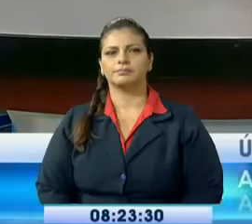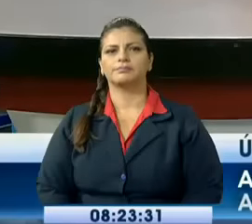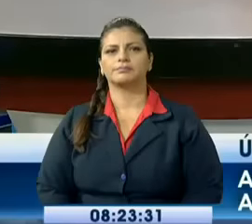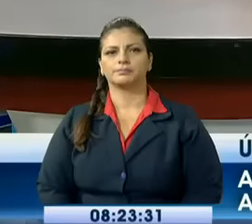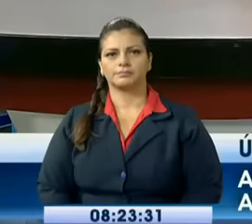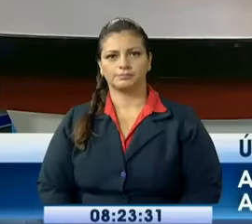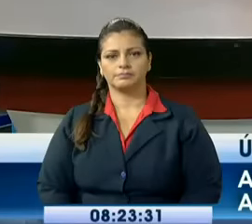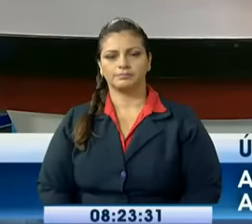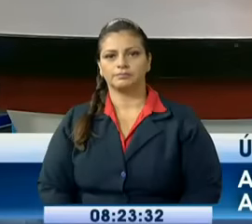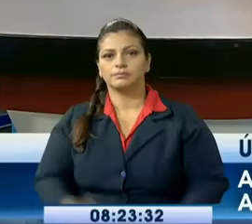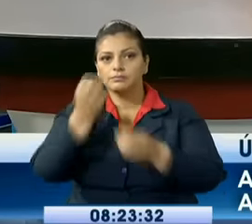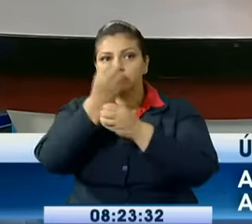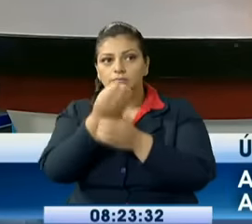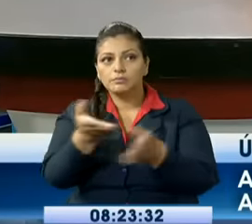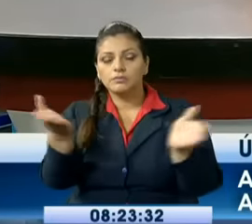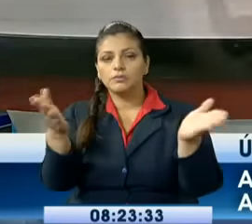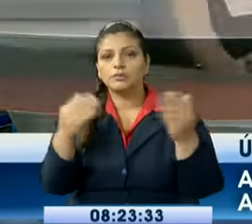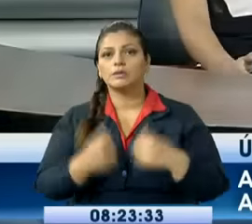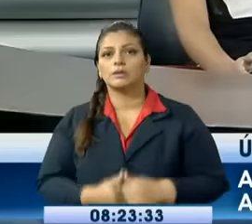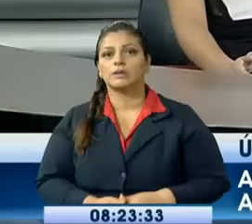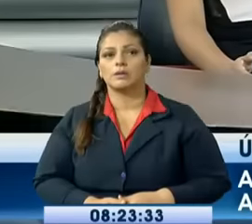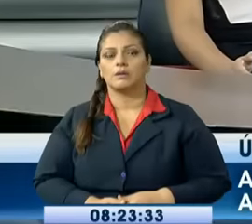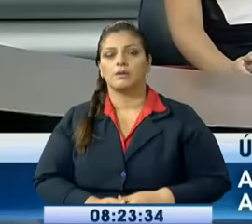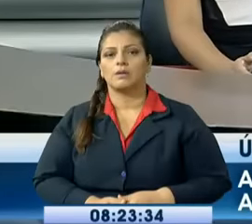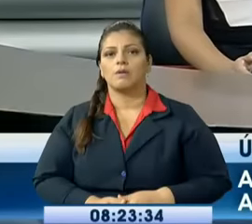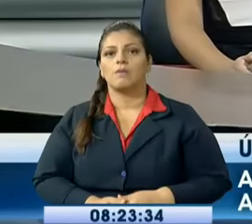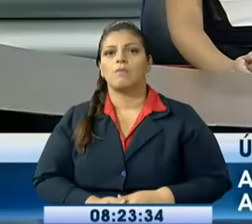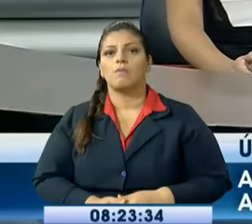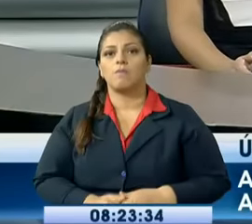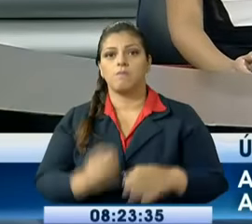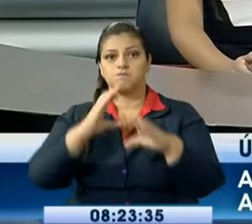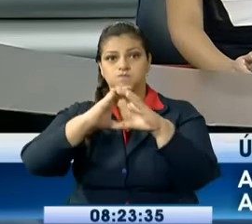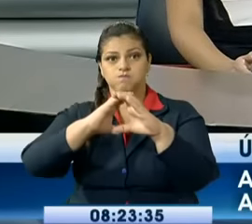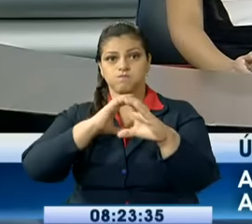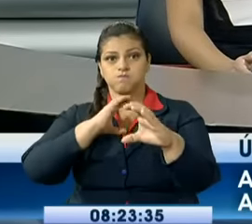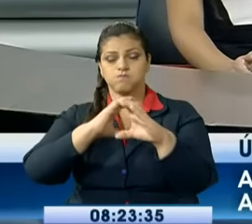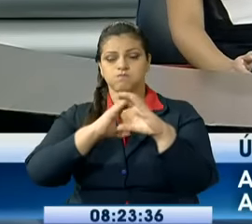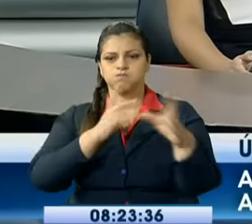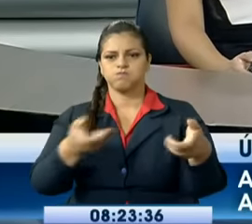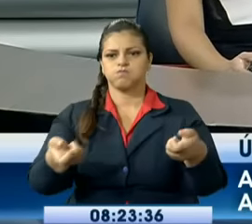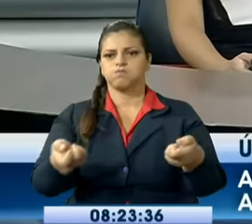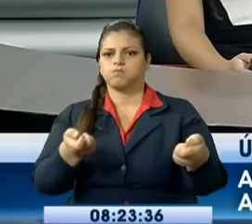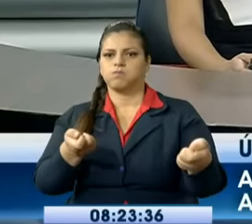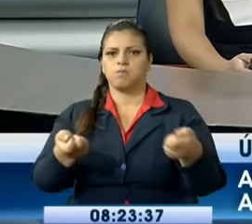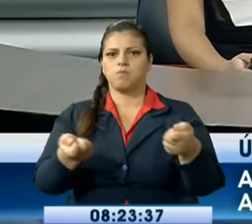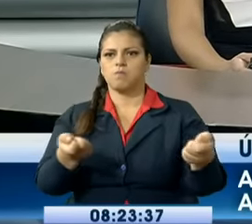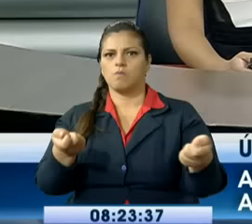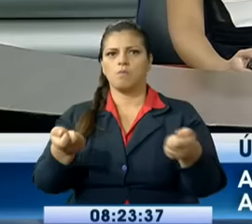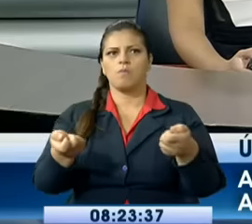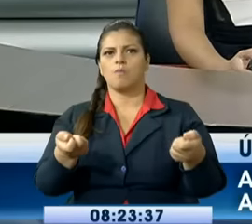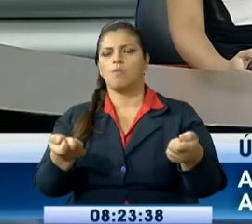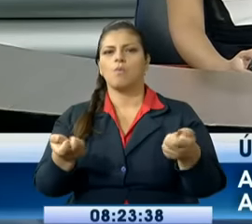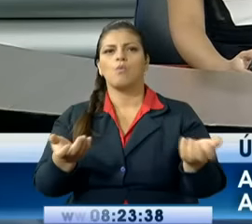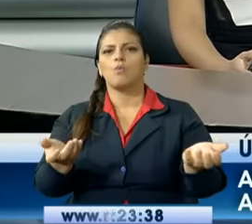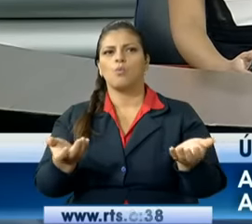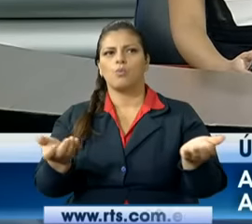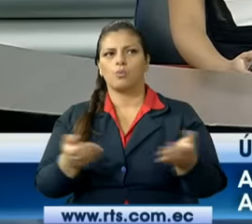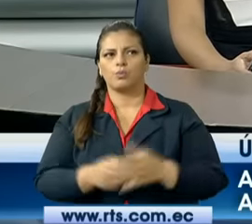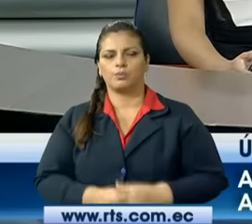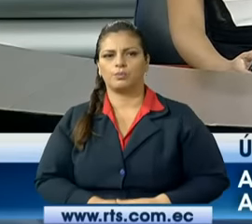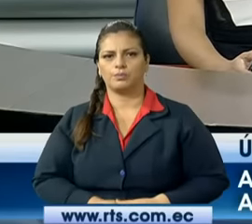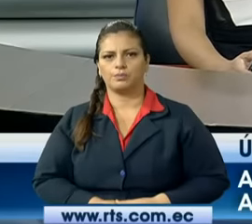De última hora, efectivamente, un avión de pasajeros habría perdido pista, es decir, se salió de la pista en el aeropuerto Mariscal